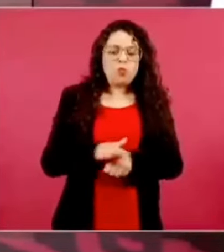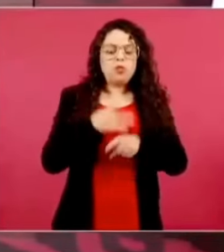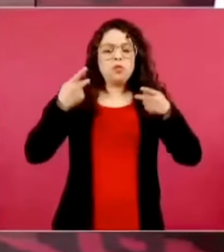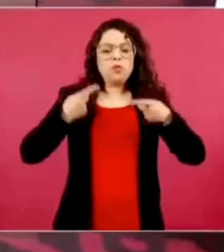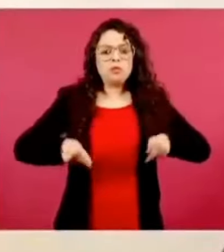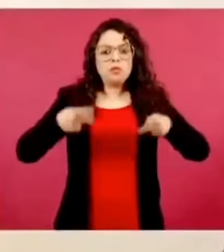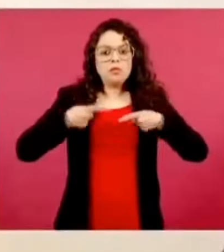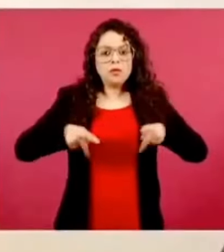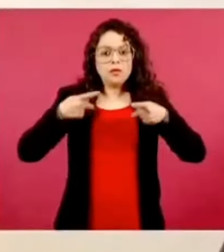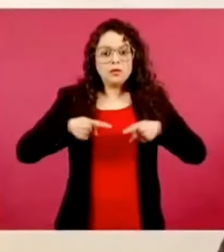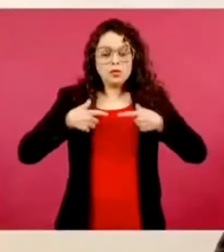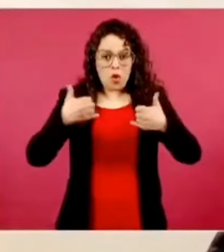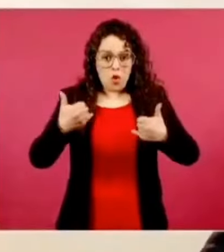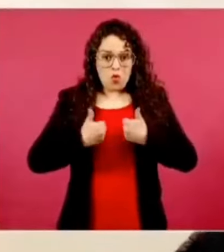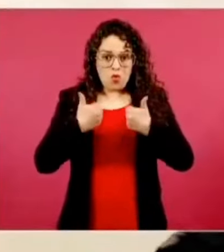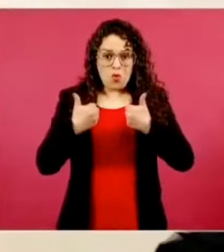100,000 jóvenes